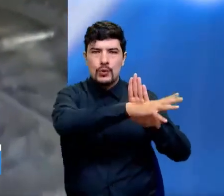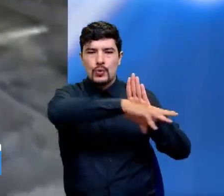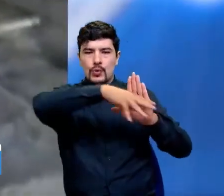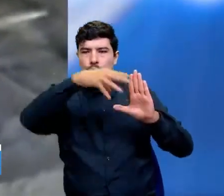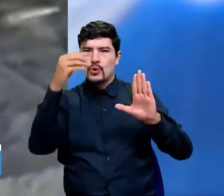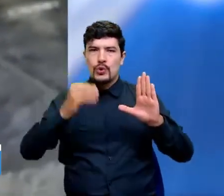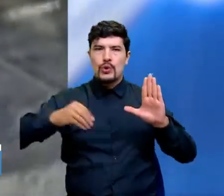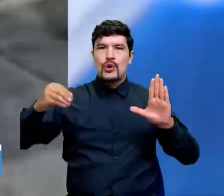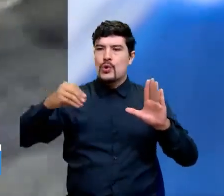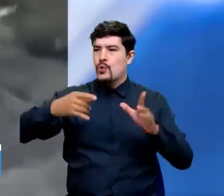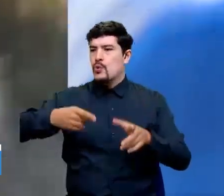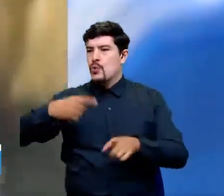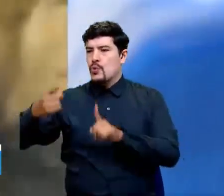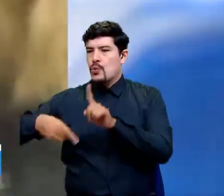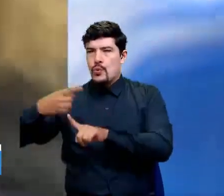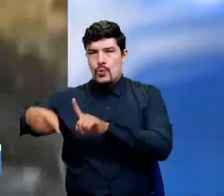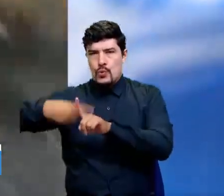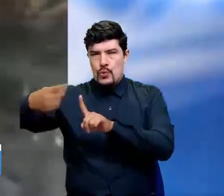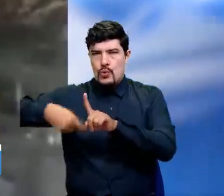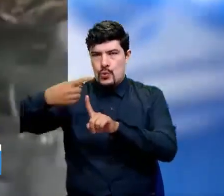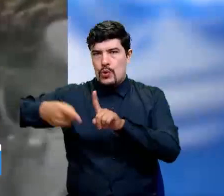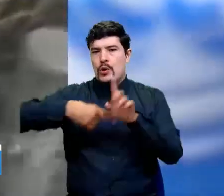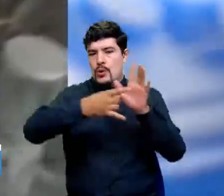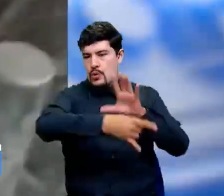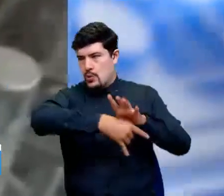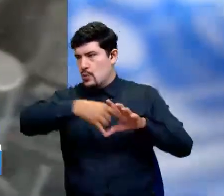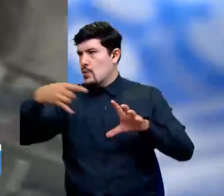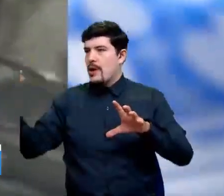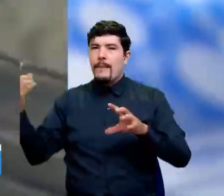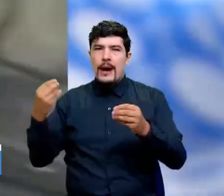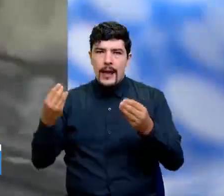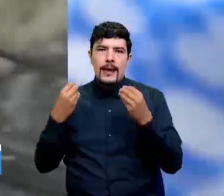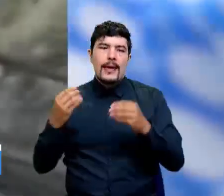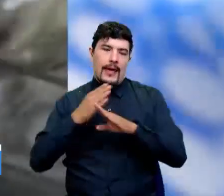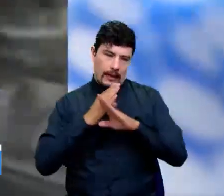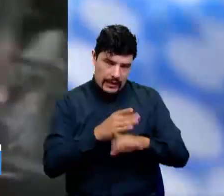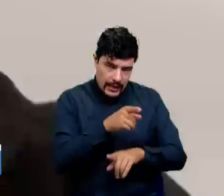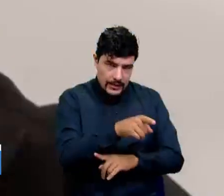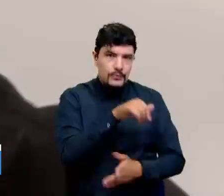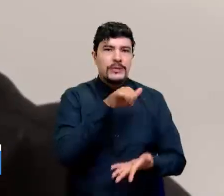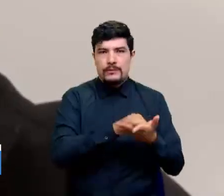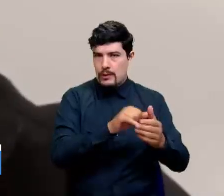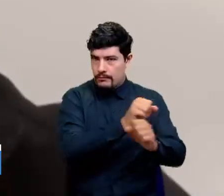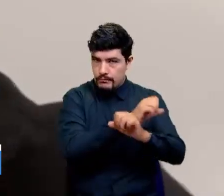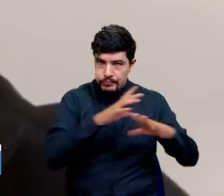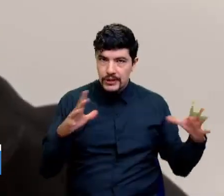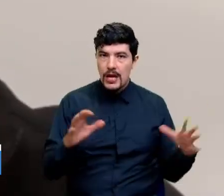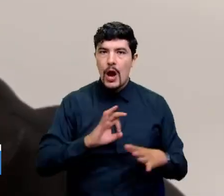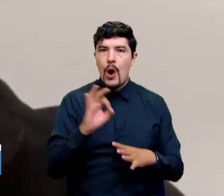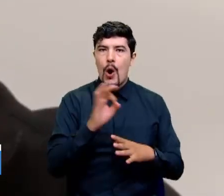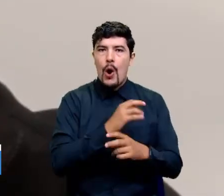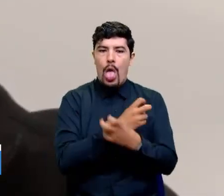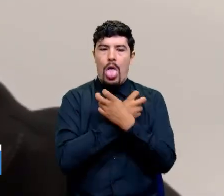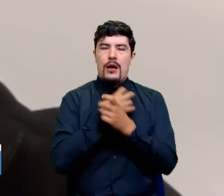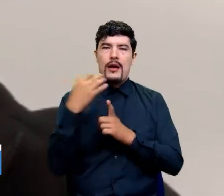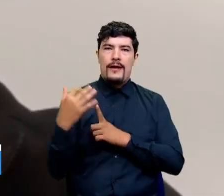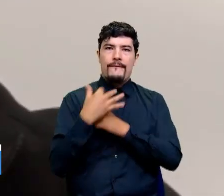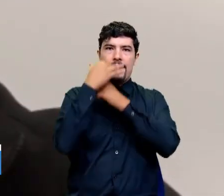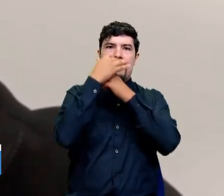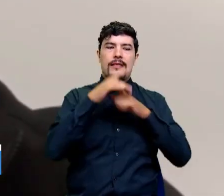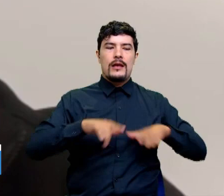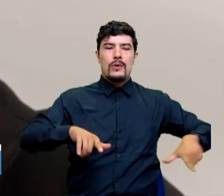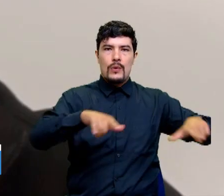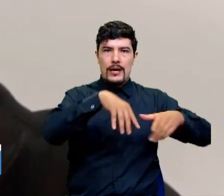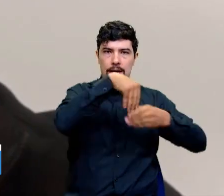estos gases de las minas para evitar precisamente que accidentes como explosiones o como envenenamientos en cámaras de